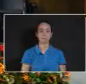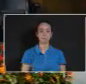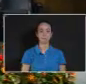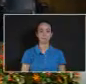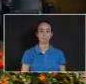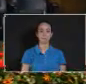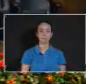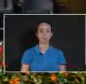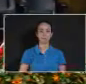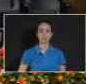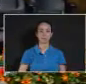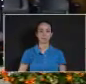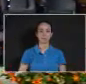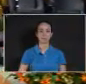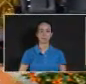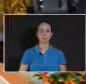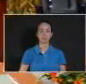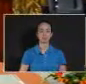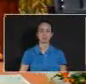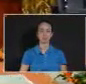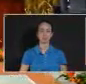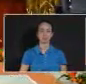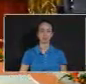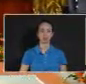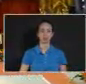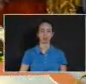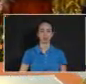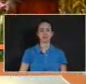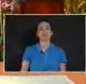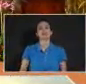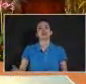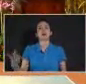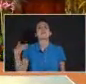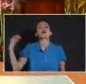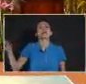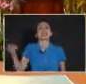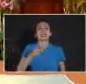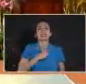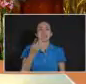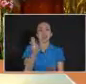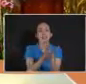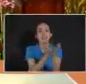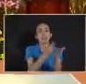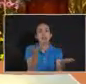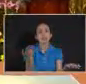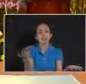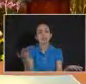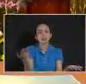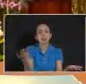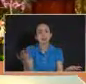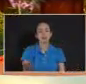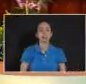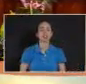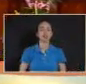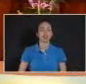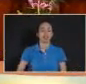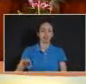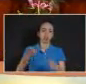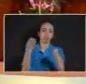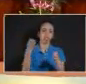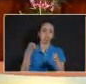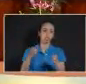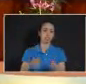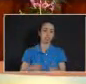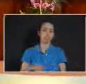y no tenemos la Biblia, pues. ¿Quieres saber algo del infierno? Ahí está en la